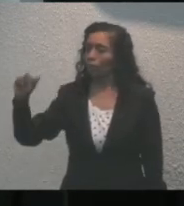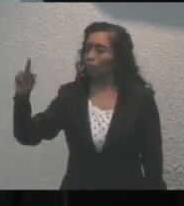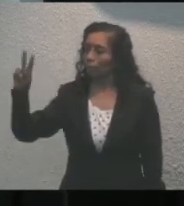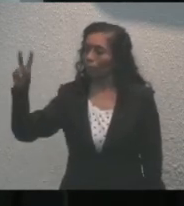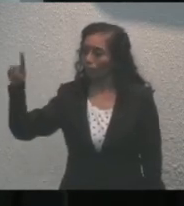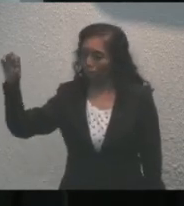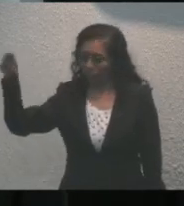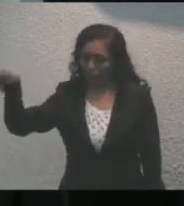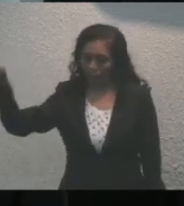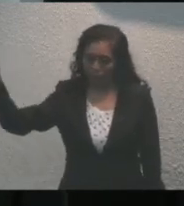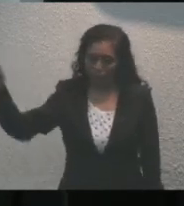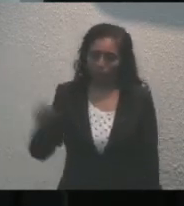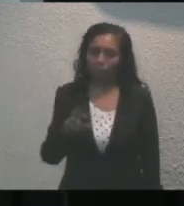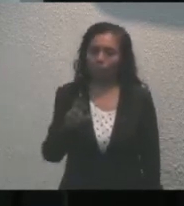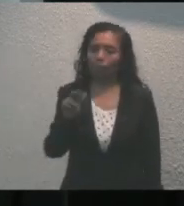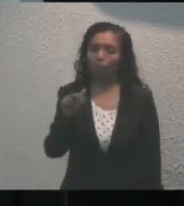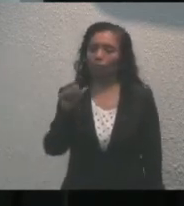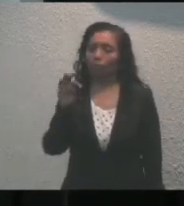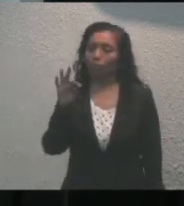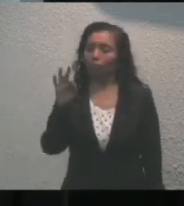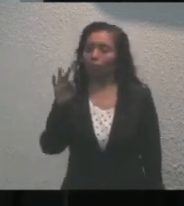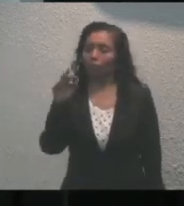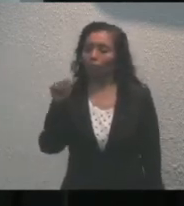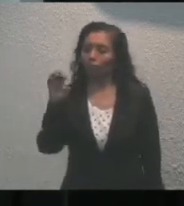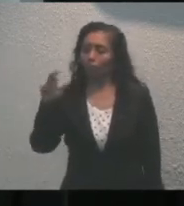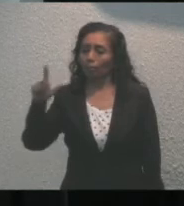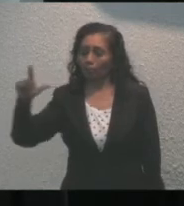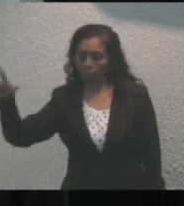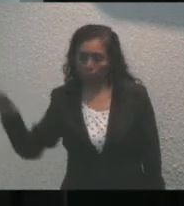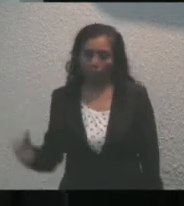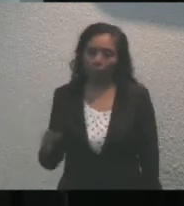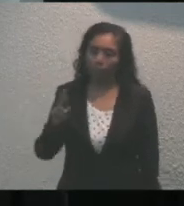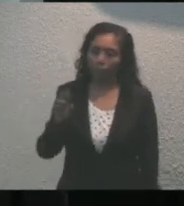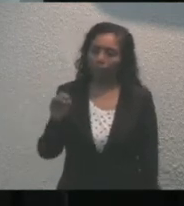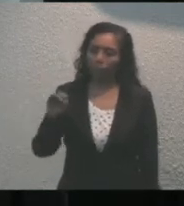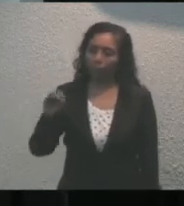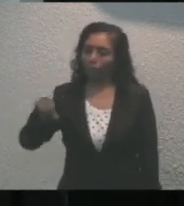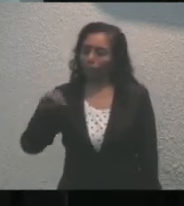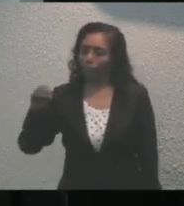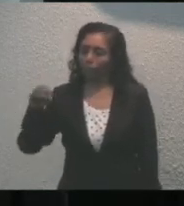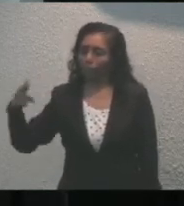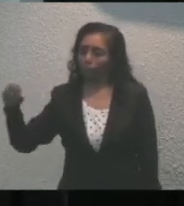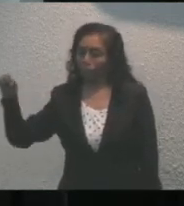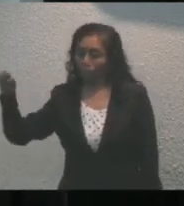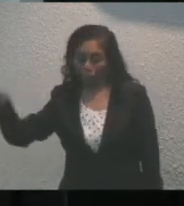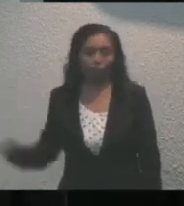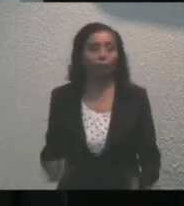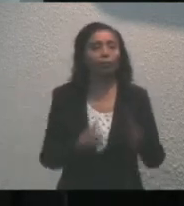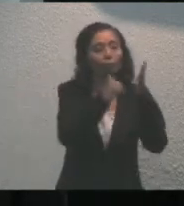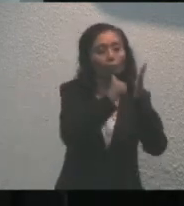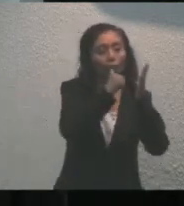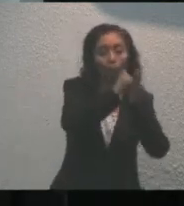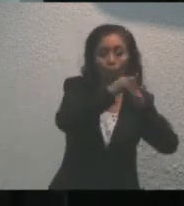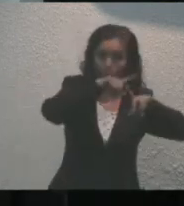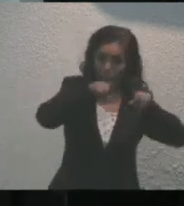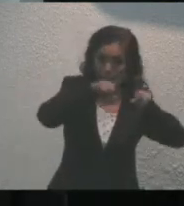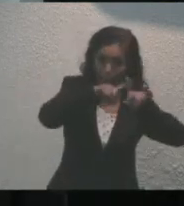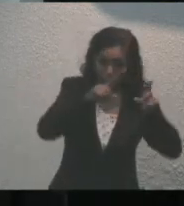Melgar y Javier Rojo Gómez. Artículos transitorios. Primero, el presente